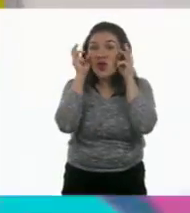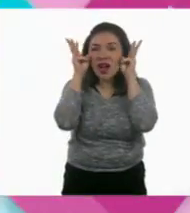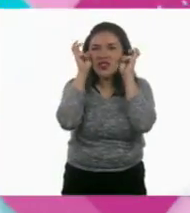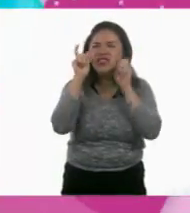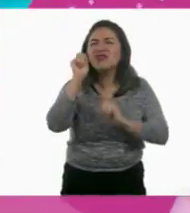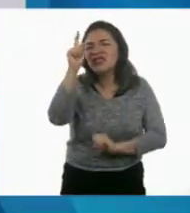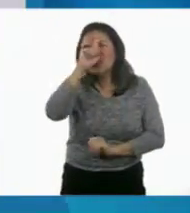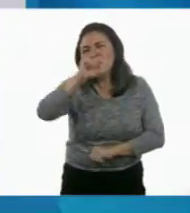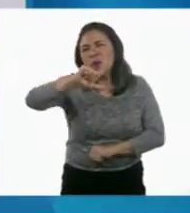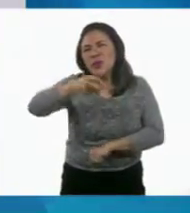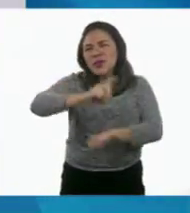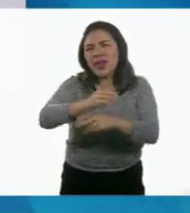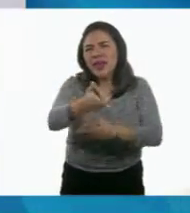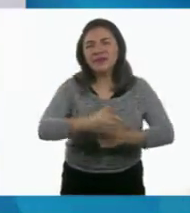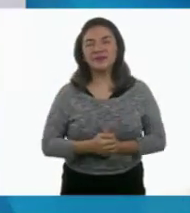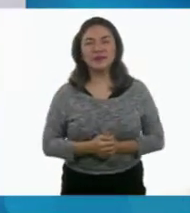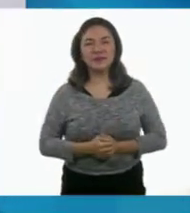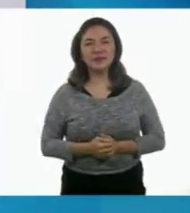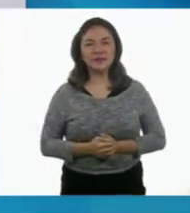recomiendas hoy?